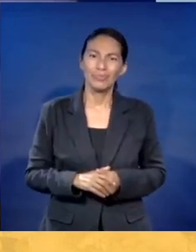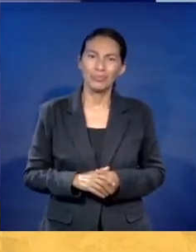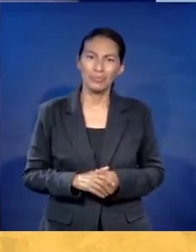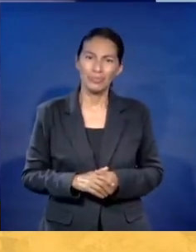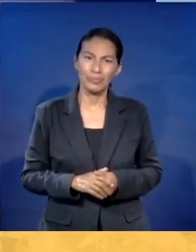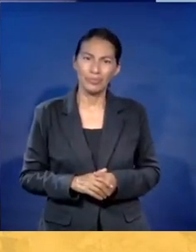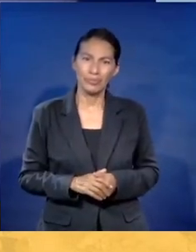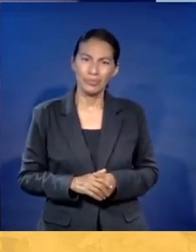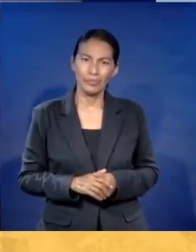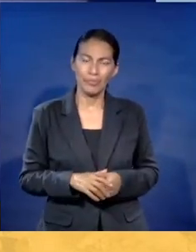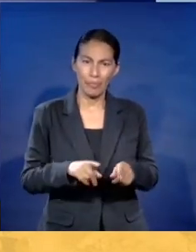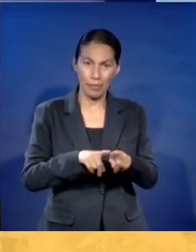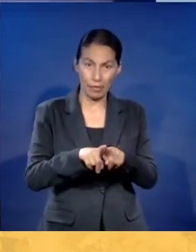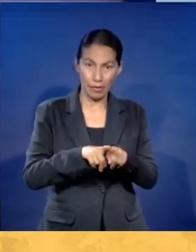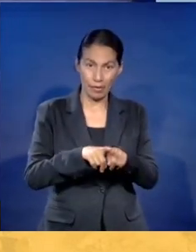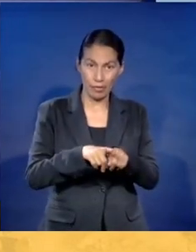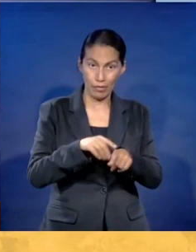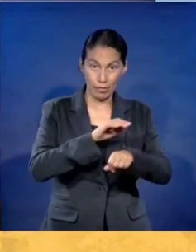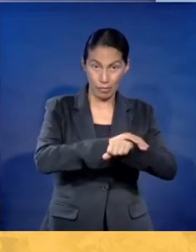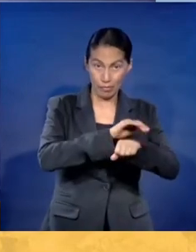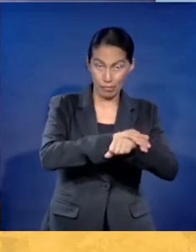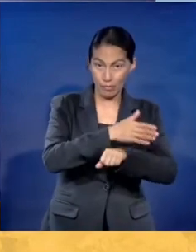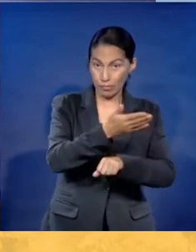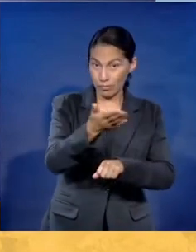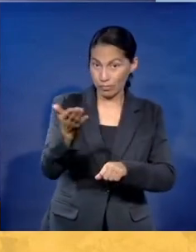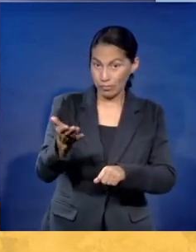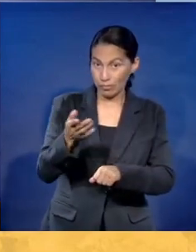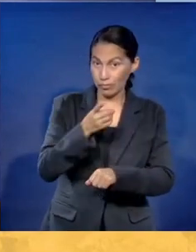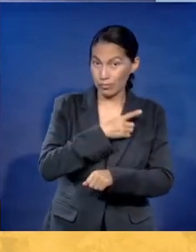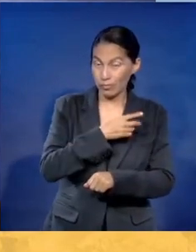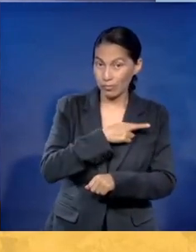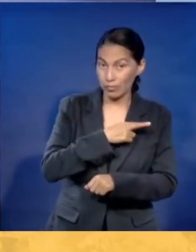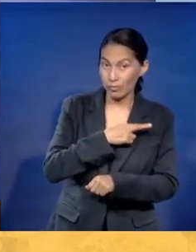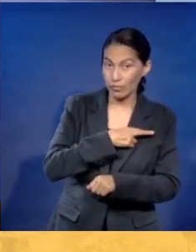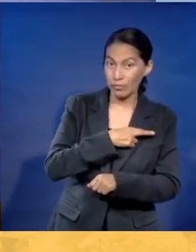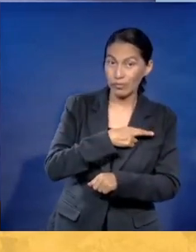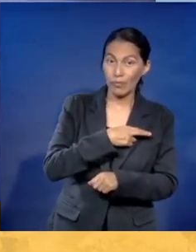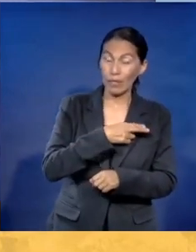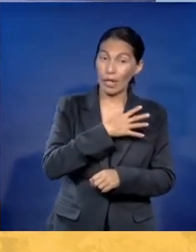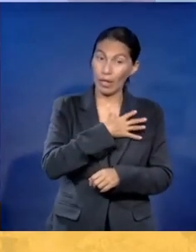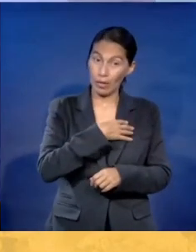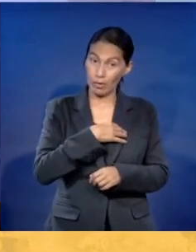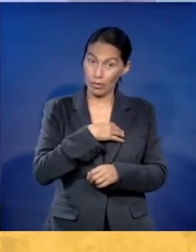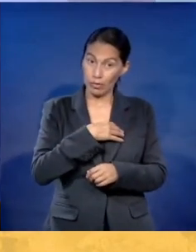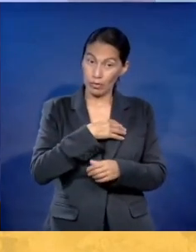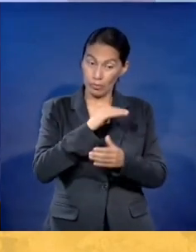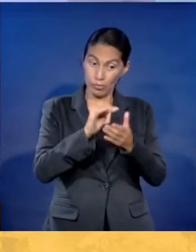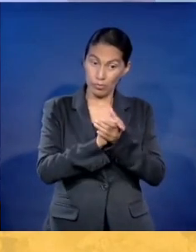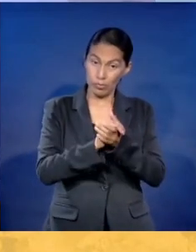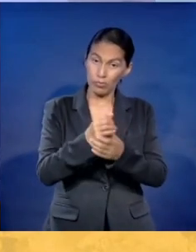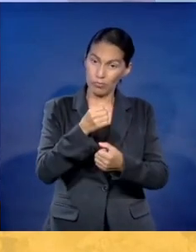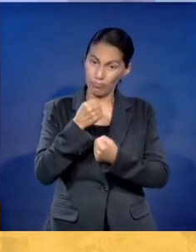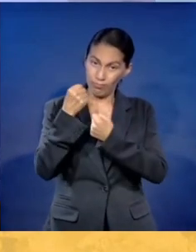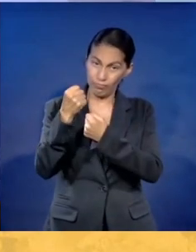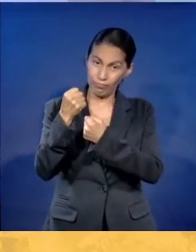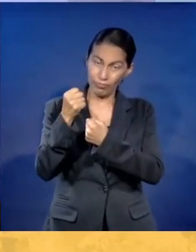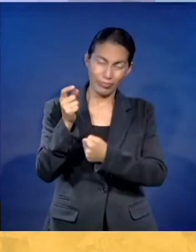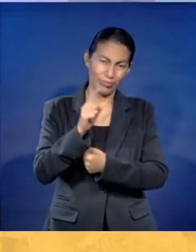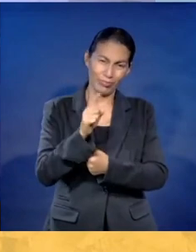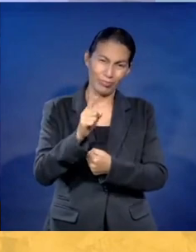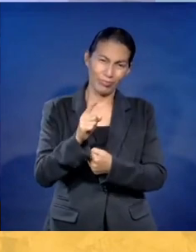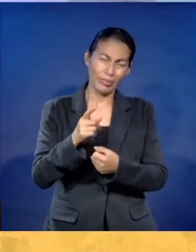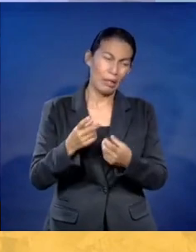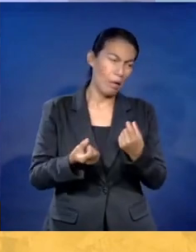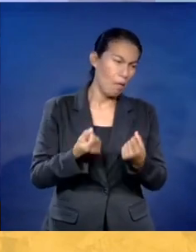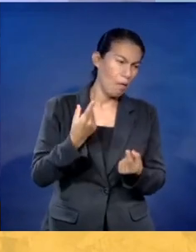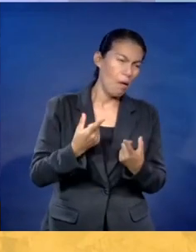hermanos y amigos jóvenes queridos solteros los hijos no fortalecen el matrimonio No señor los hijos tienen que llegar a un